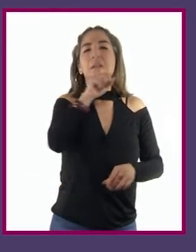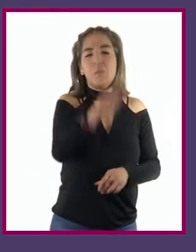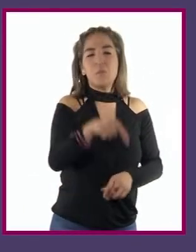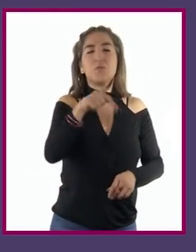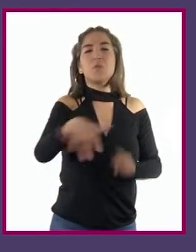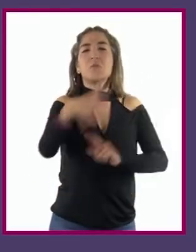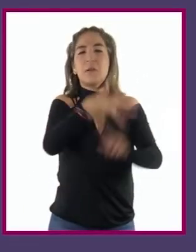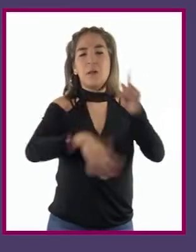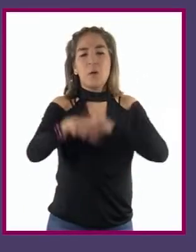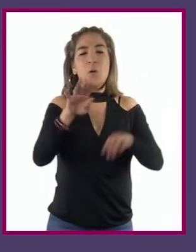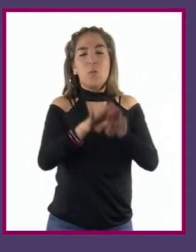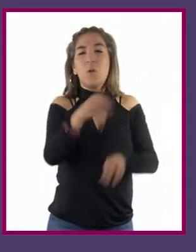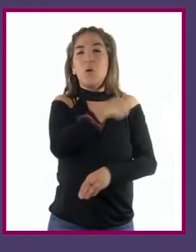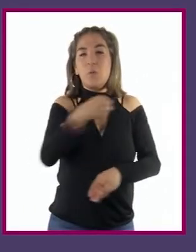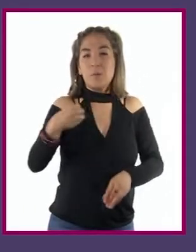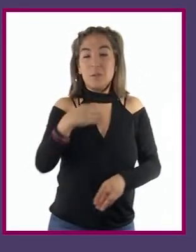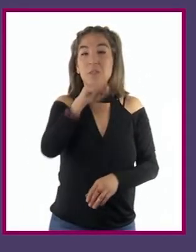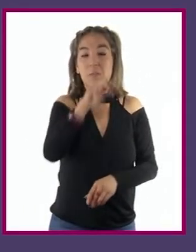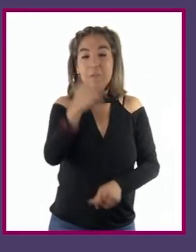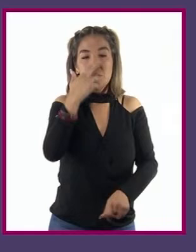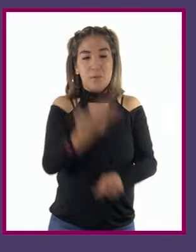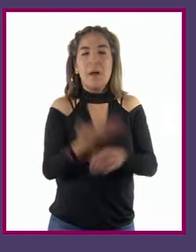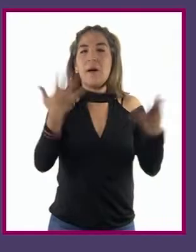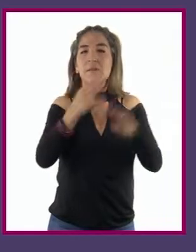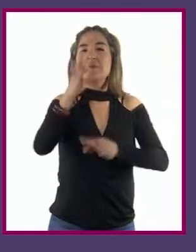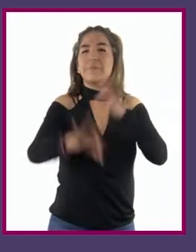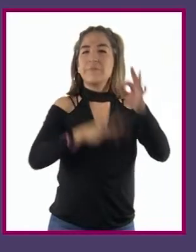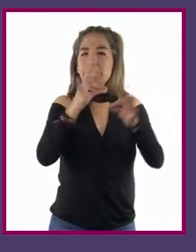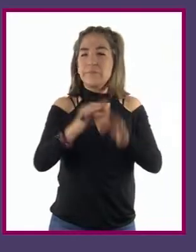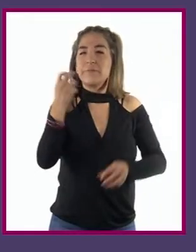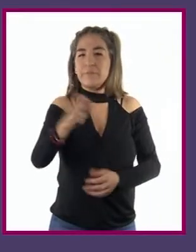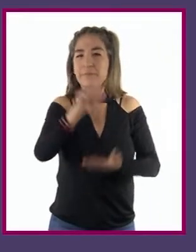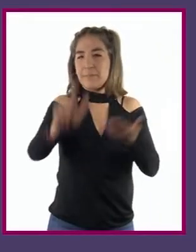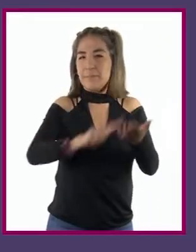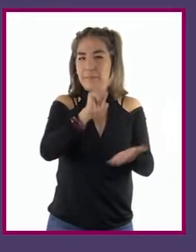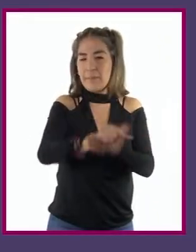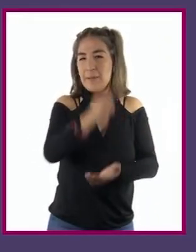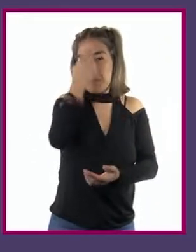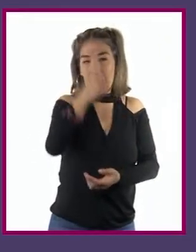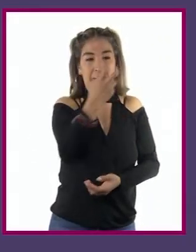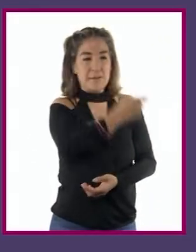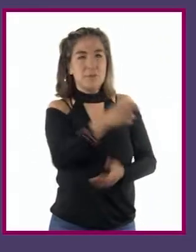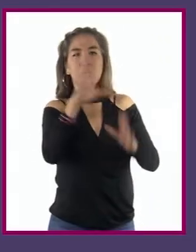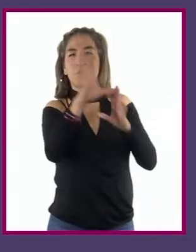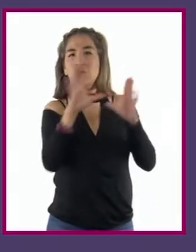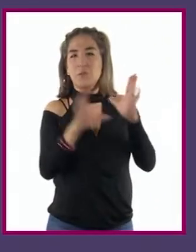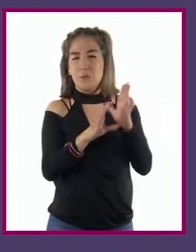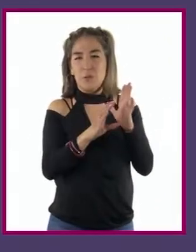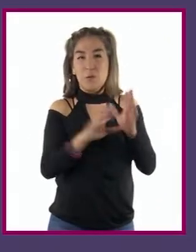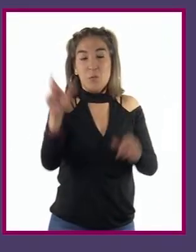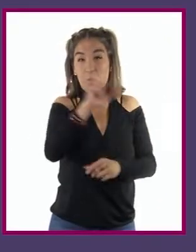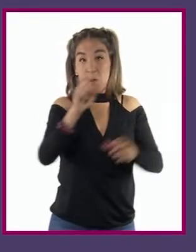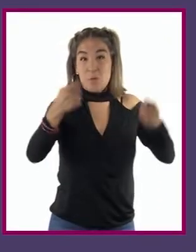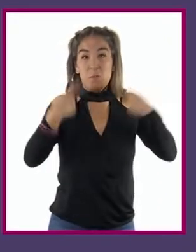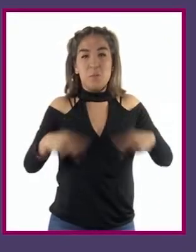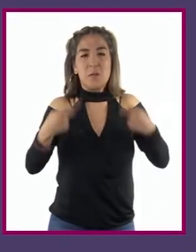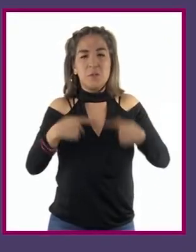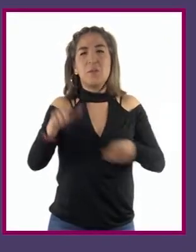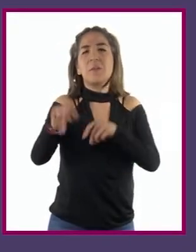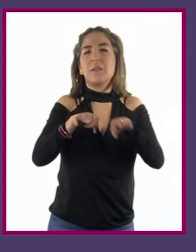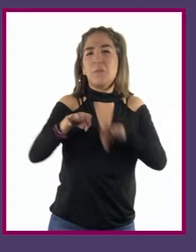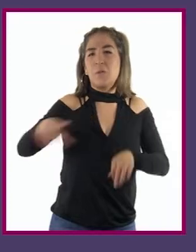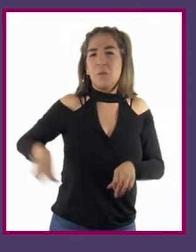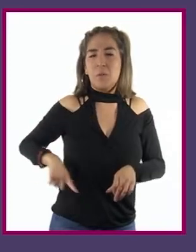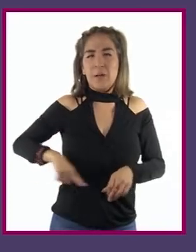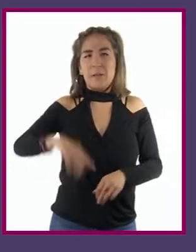implica la obligación y responsabilidad de hacer cumplir las leyes que surgen de la Constitución. Cuando un servidor público es